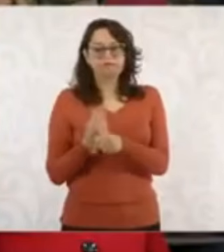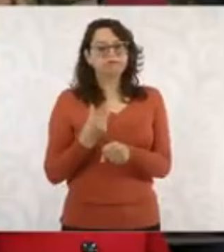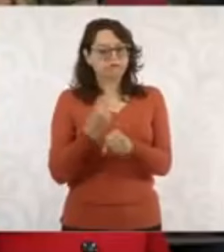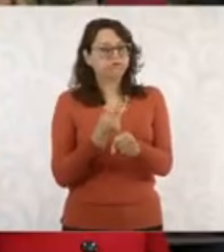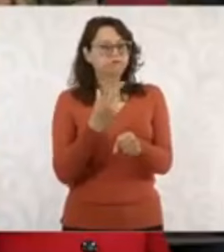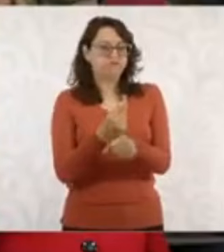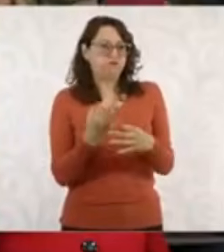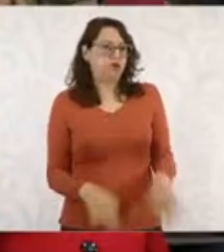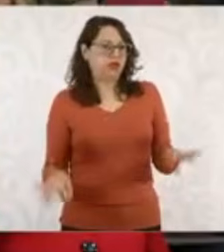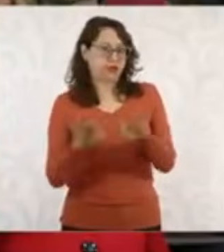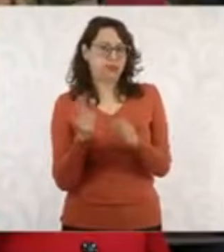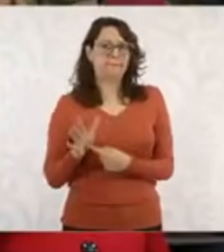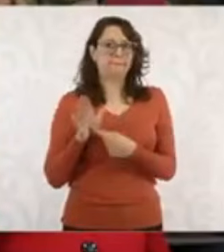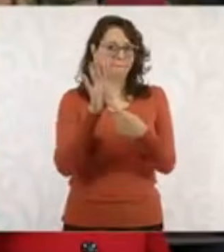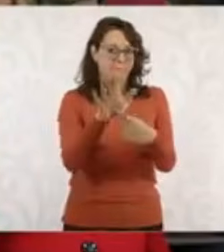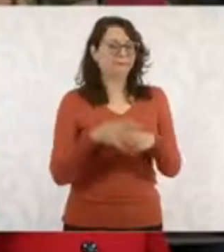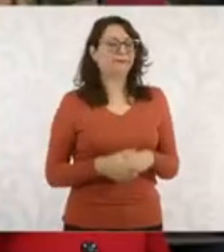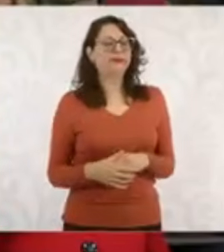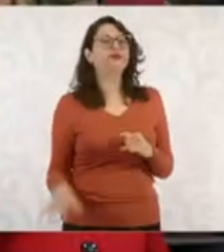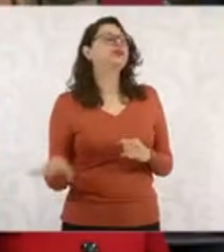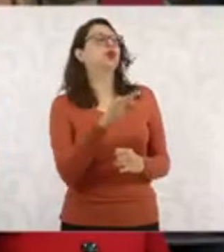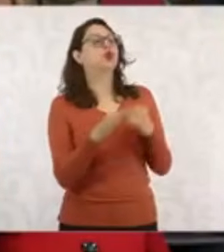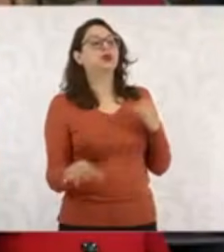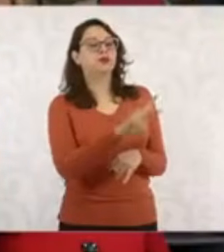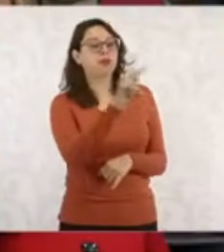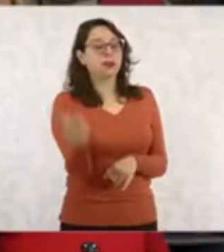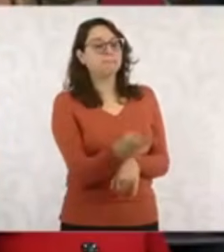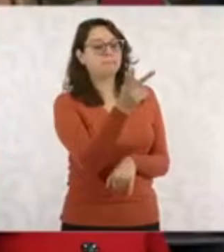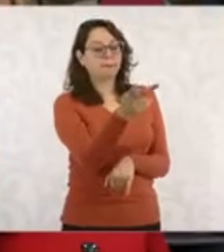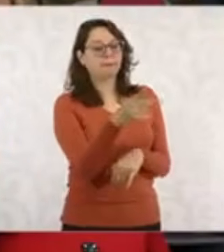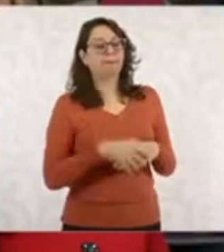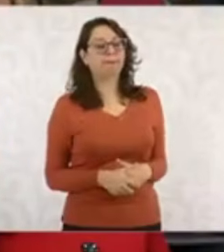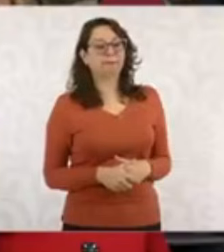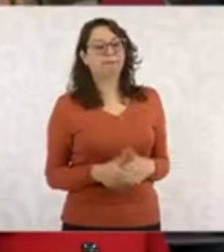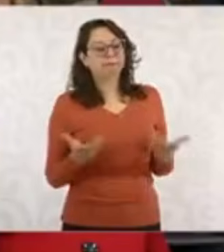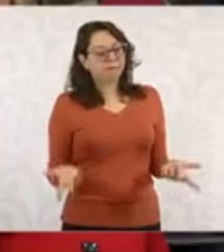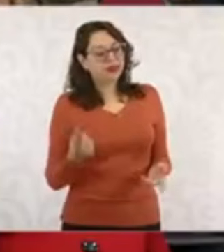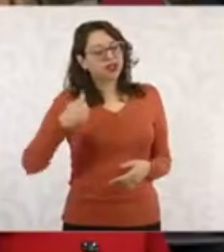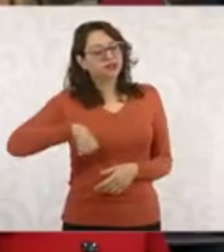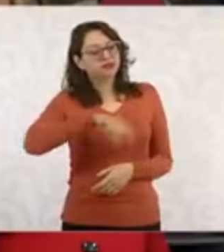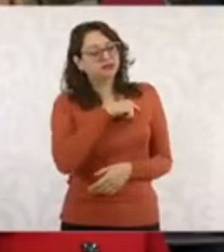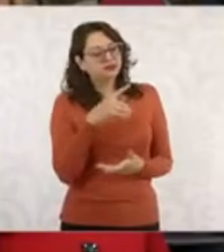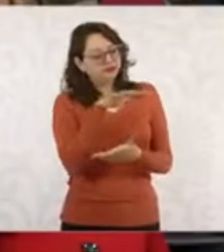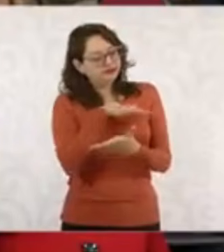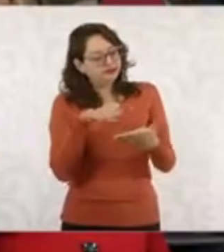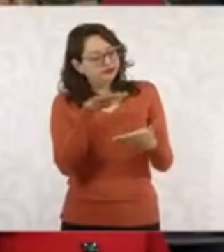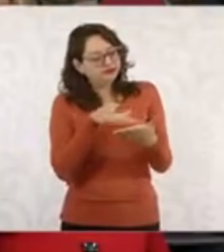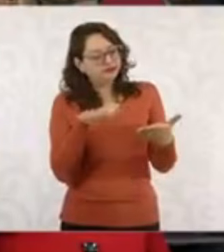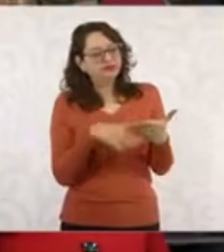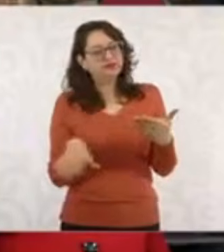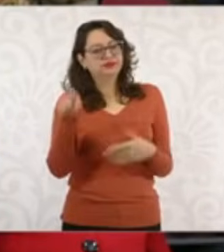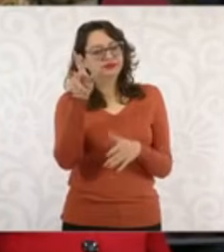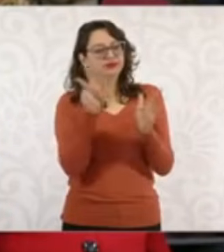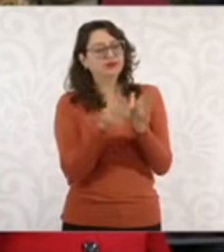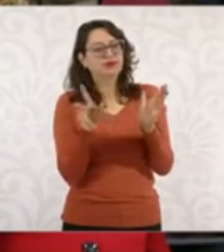Por último, presidenta, fíjese que releyendo algunas políticas y el diario de Lázaro